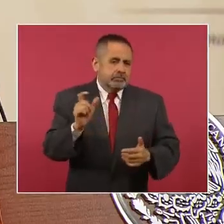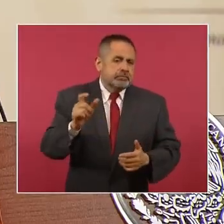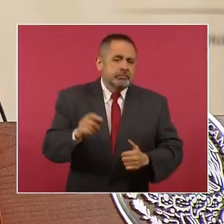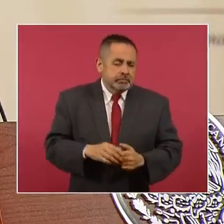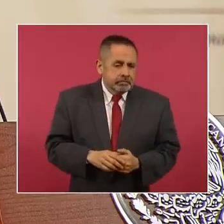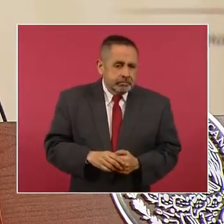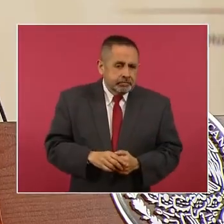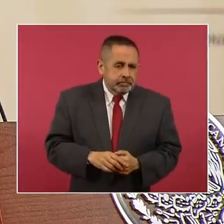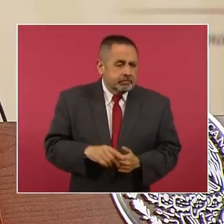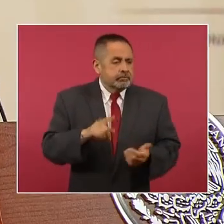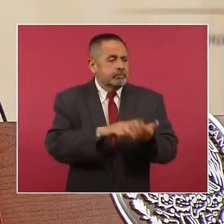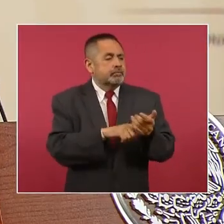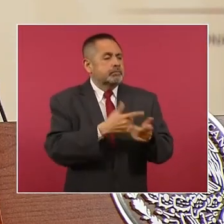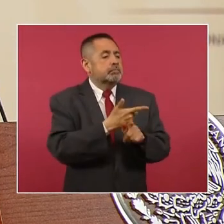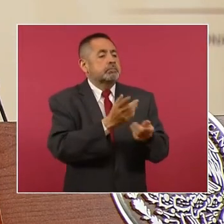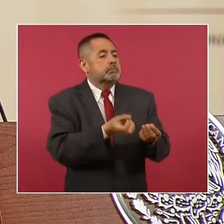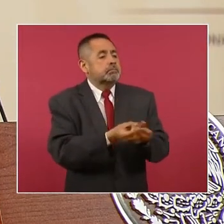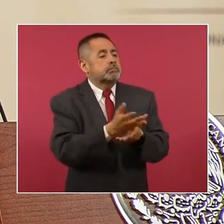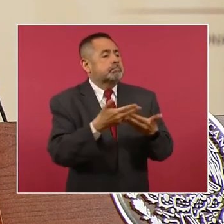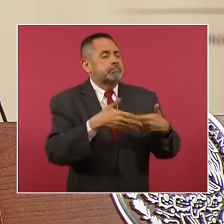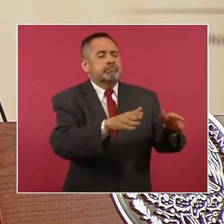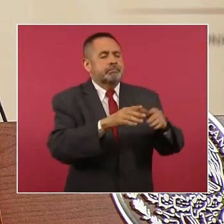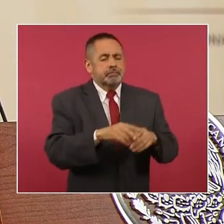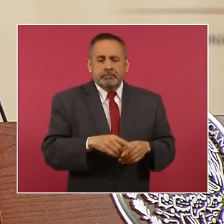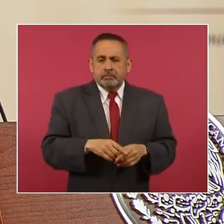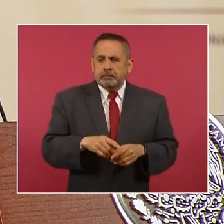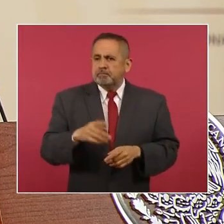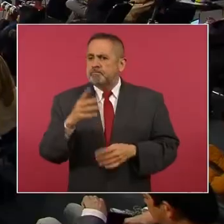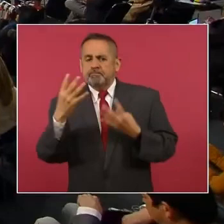a presuntos delincuentes?